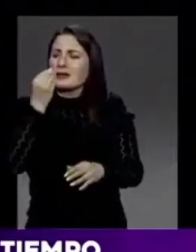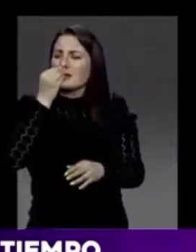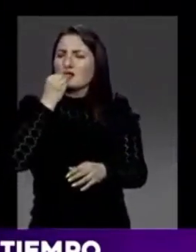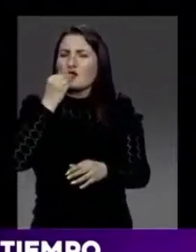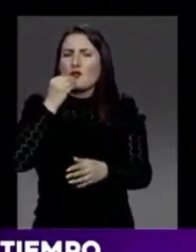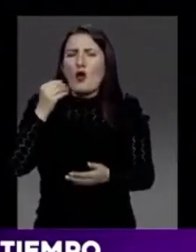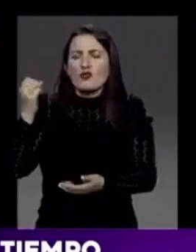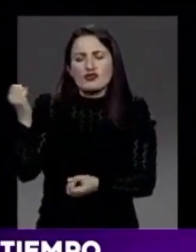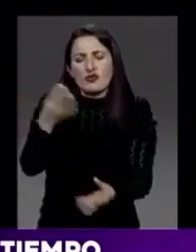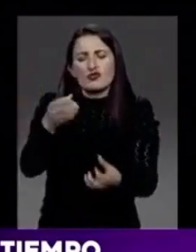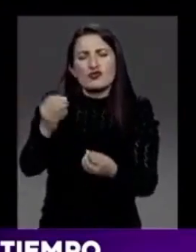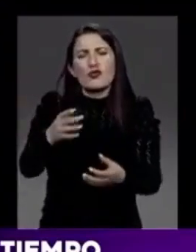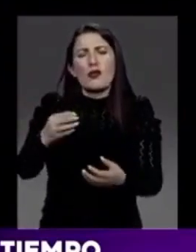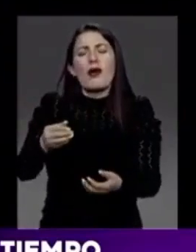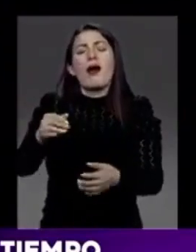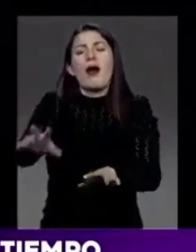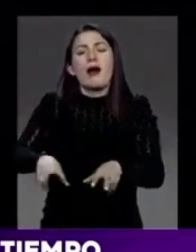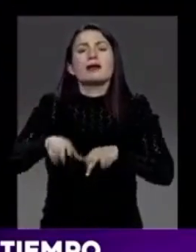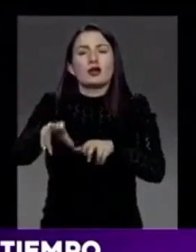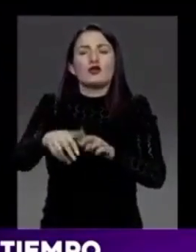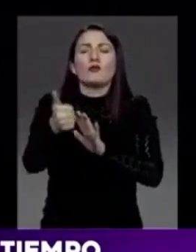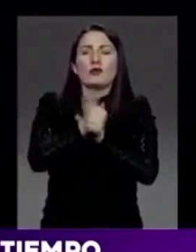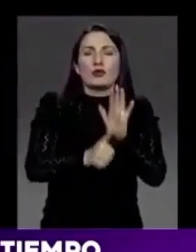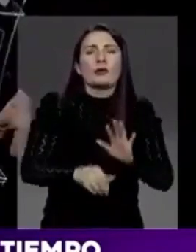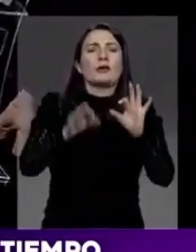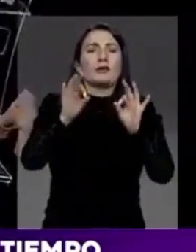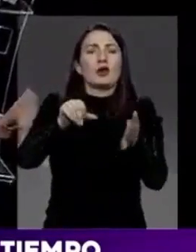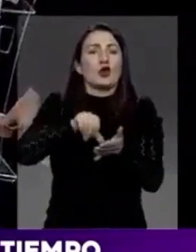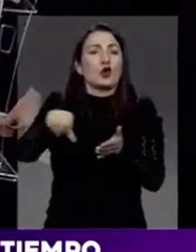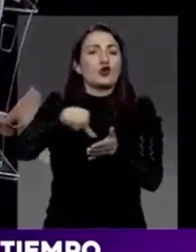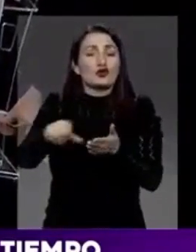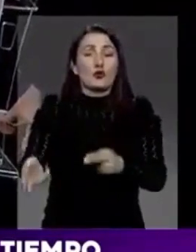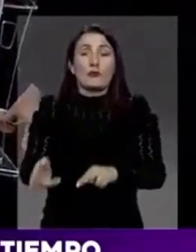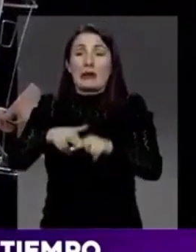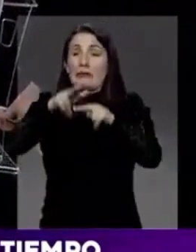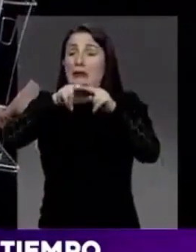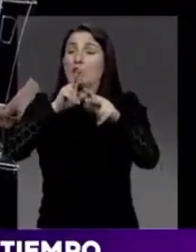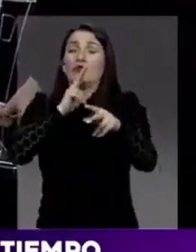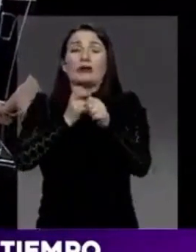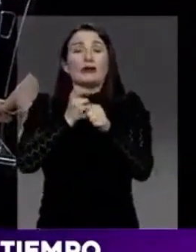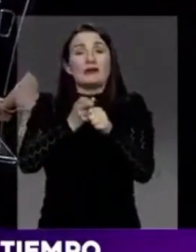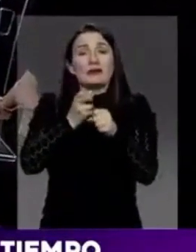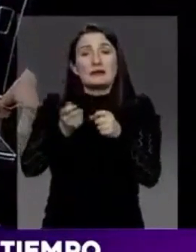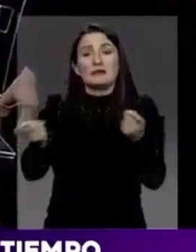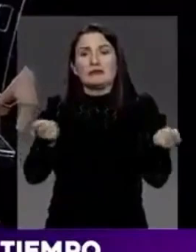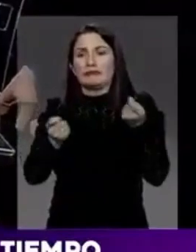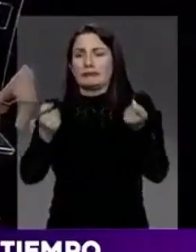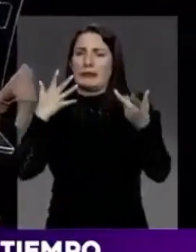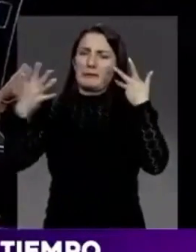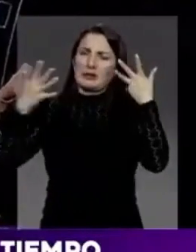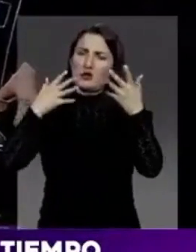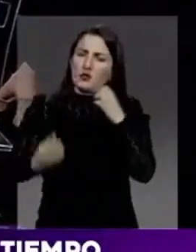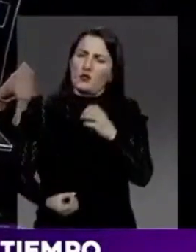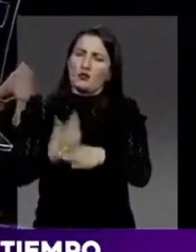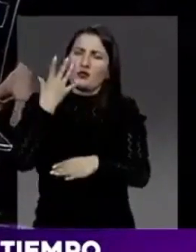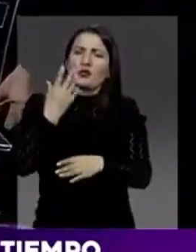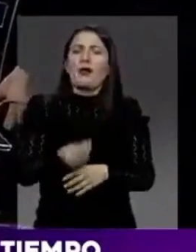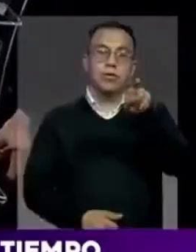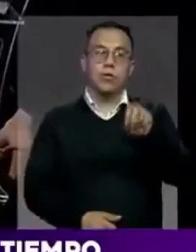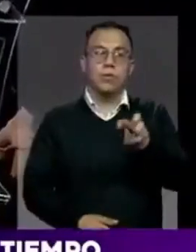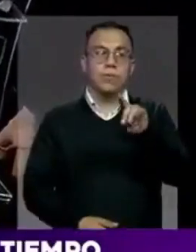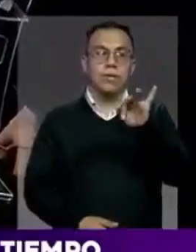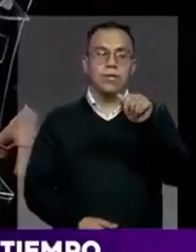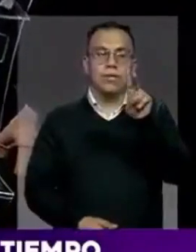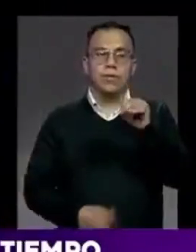sin un programa serio insumos agrícolas el costo de producción hace inviable que nuestros campesinos puedan producir los alimentos que